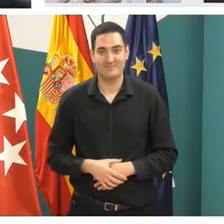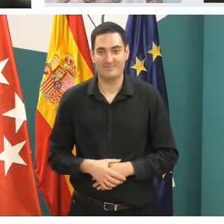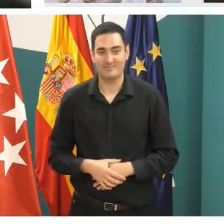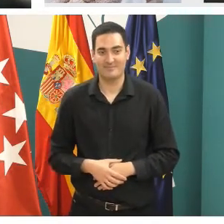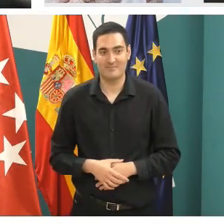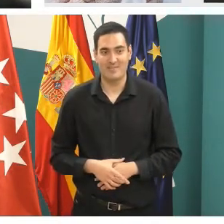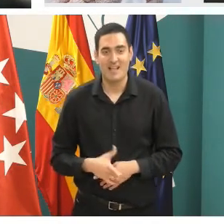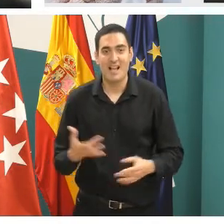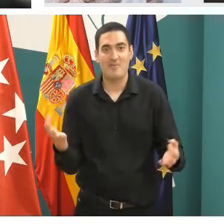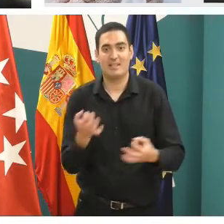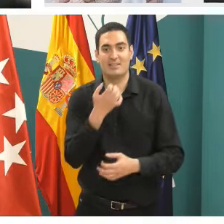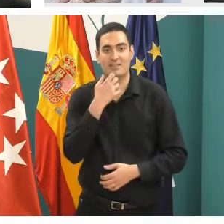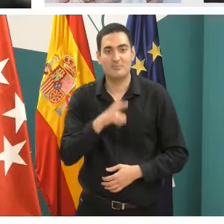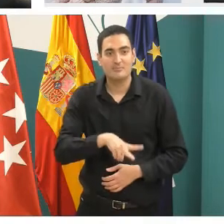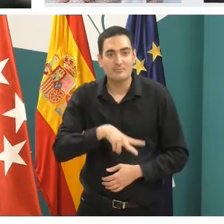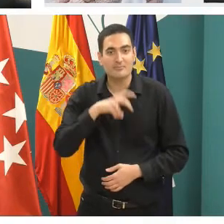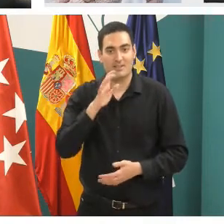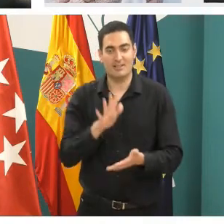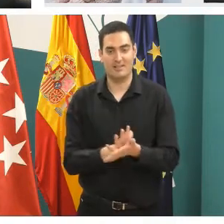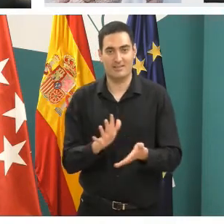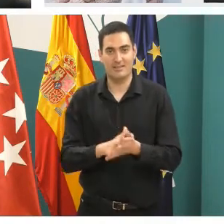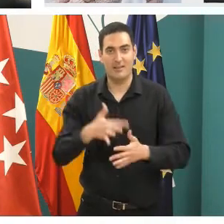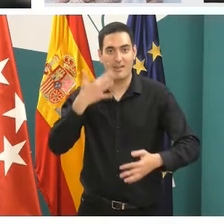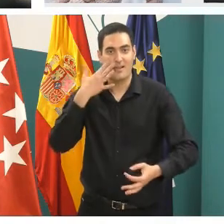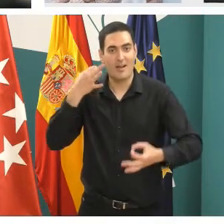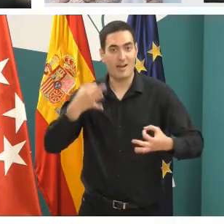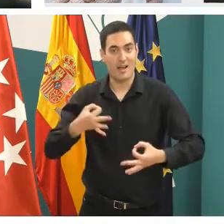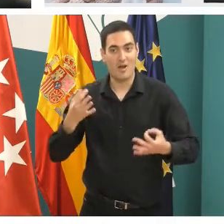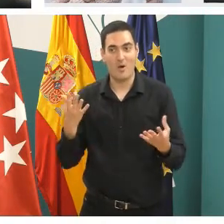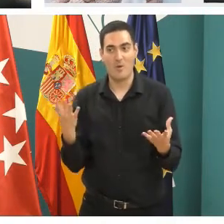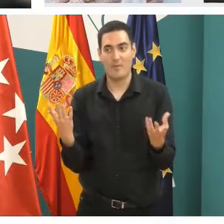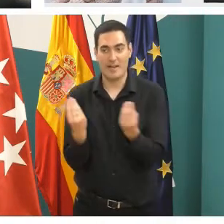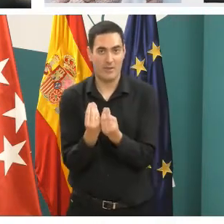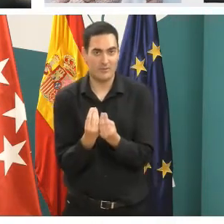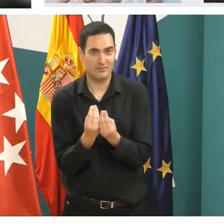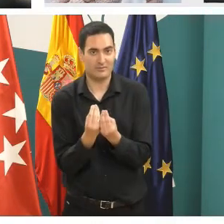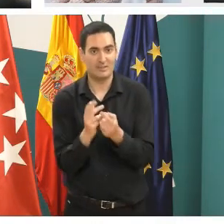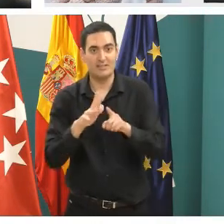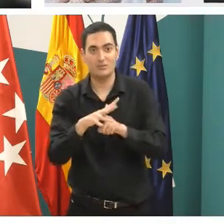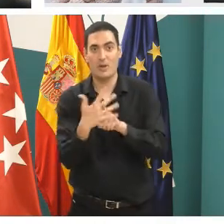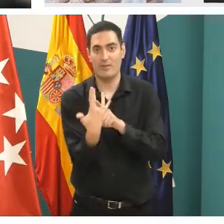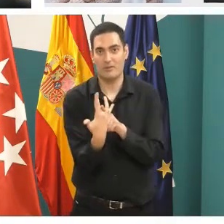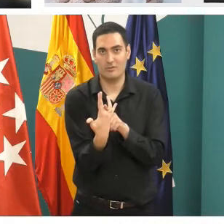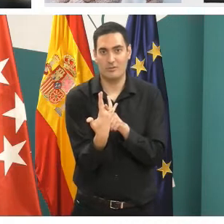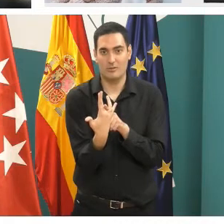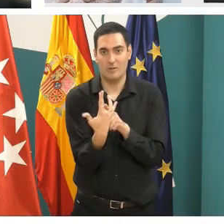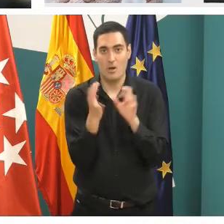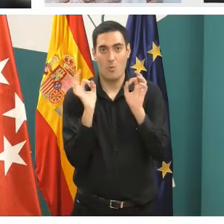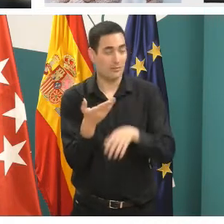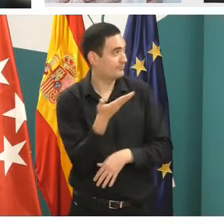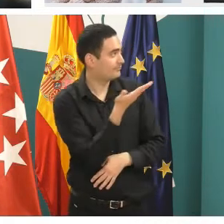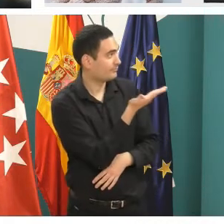¿Qué pasa cuando el respirar tranquilos en realidad va acompañado de situaciones como